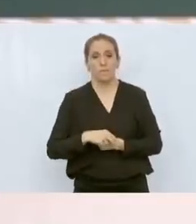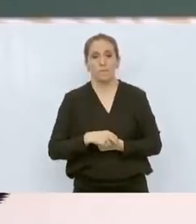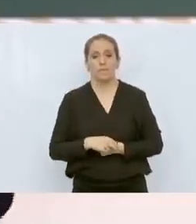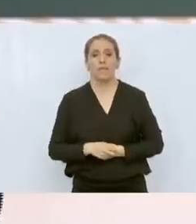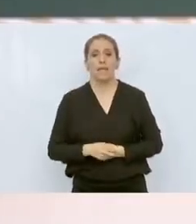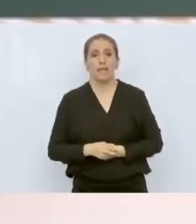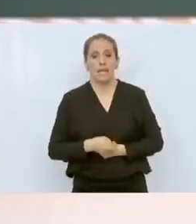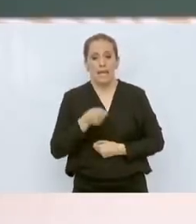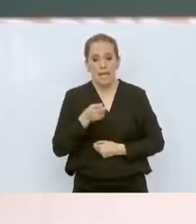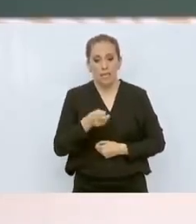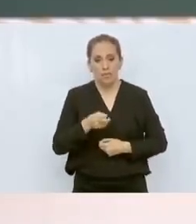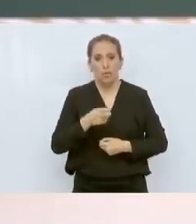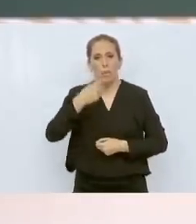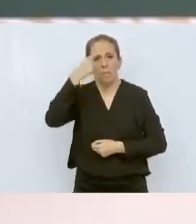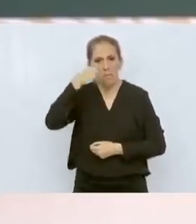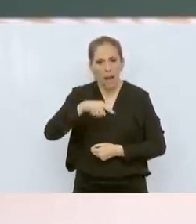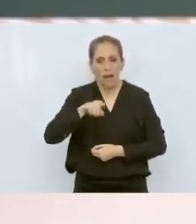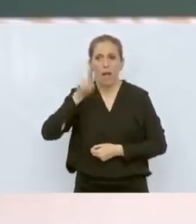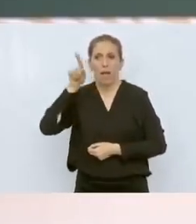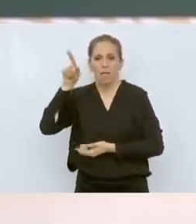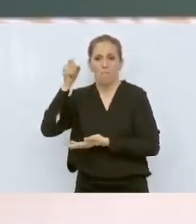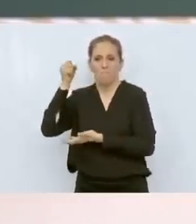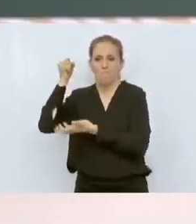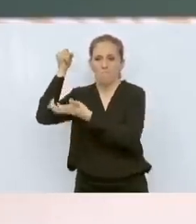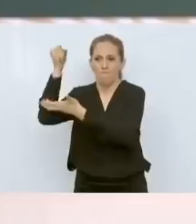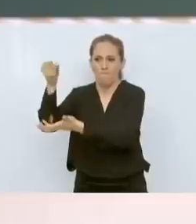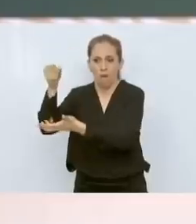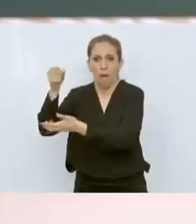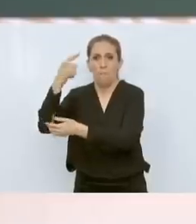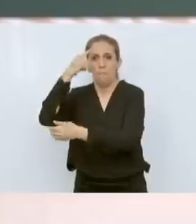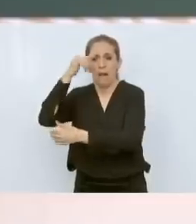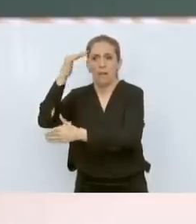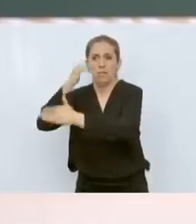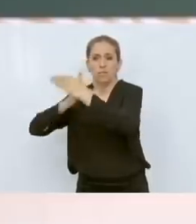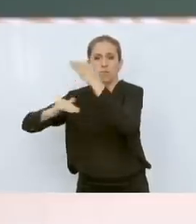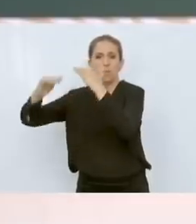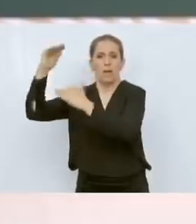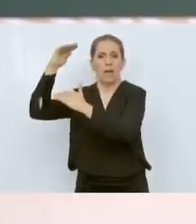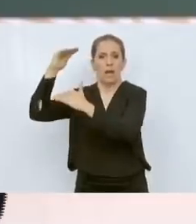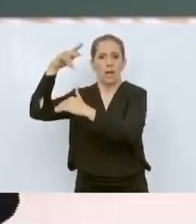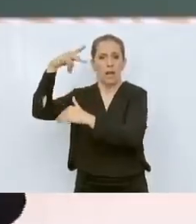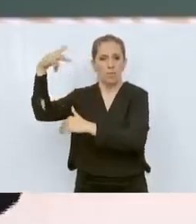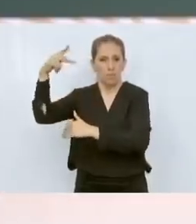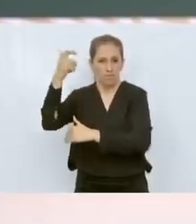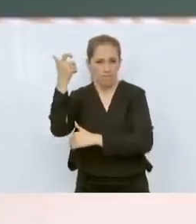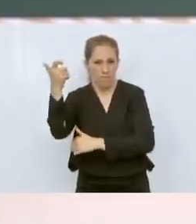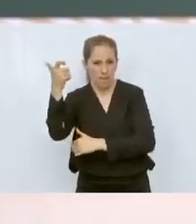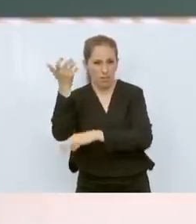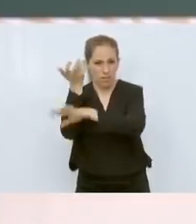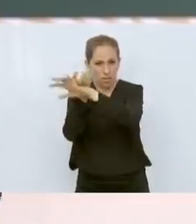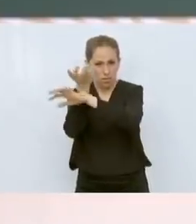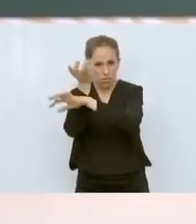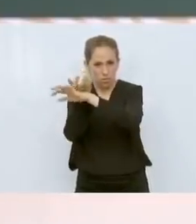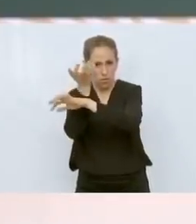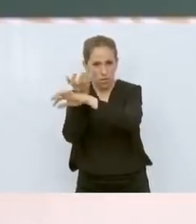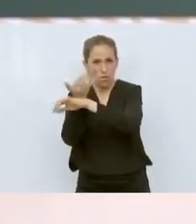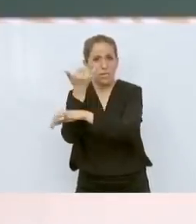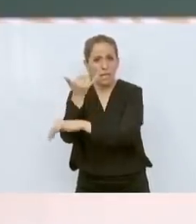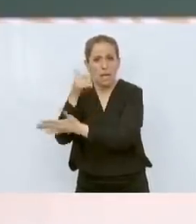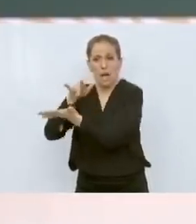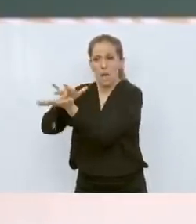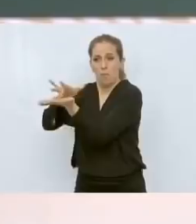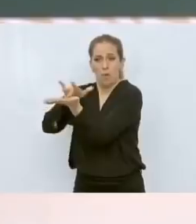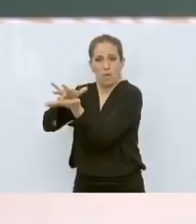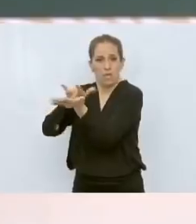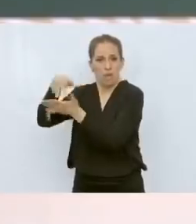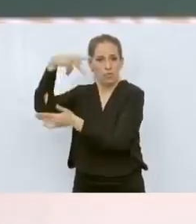apuntalar la economía estadounidense y para apoyar al pueblo